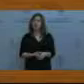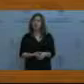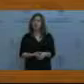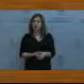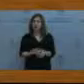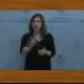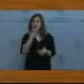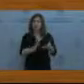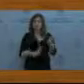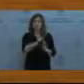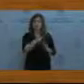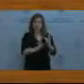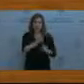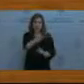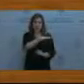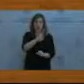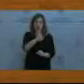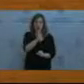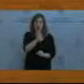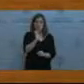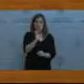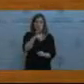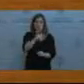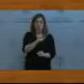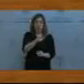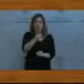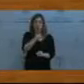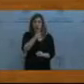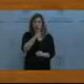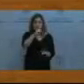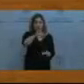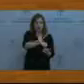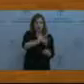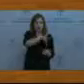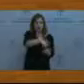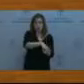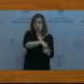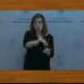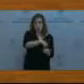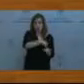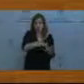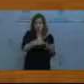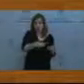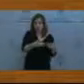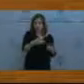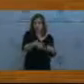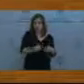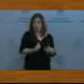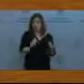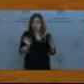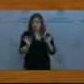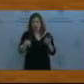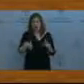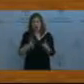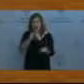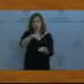la incineradora de Copenhague está completamente está en el centro de la ciudad y no pasa nada, pero en todo caso que nadie se asuste, aquí no va a haber incineradora ni